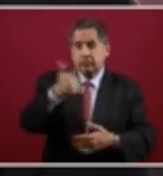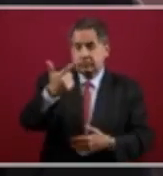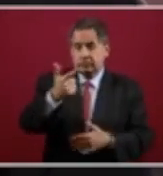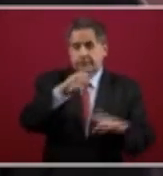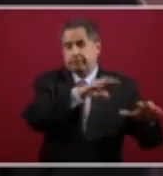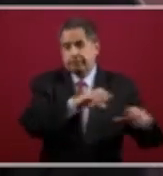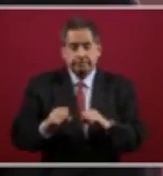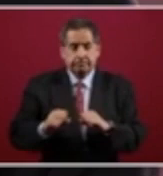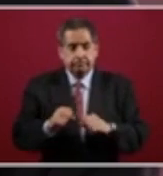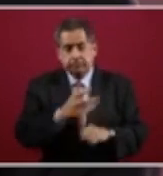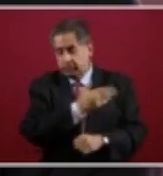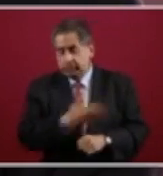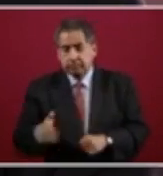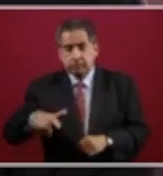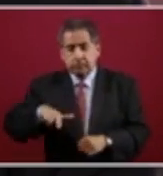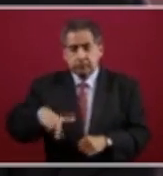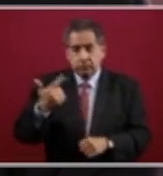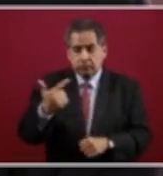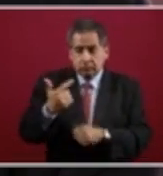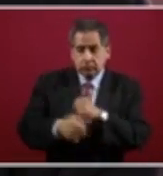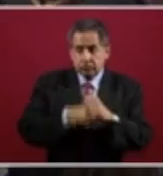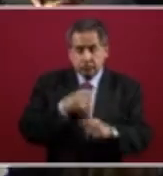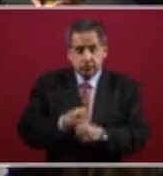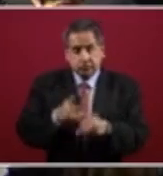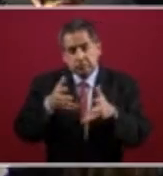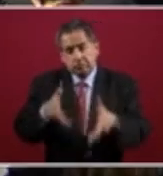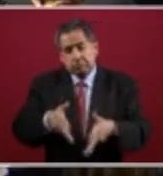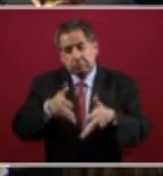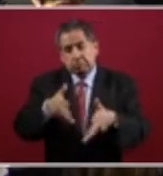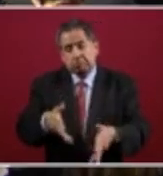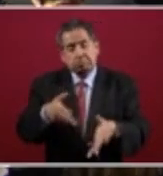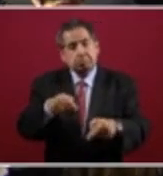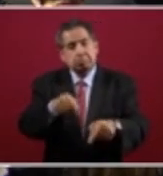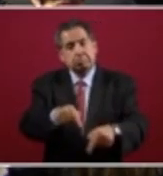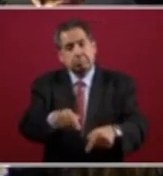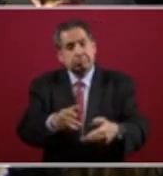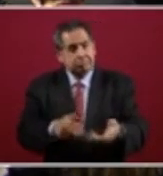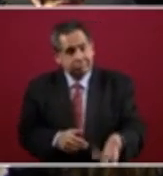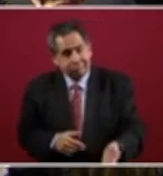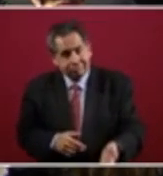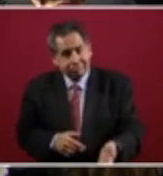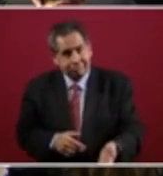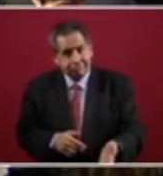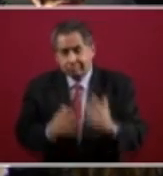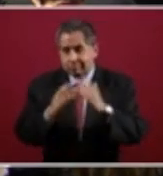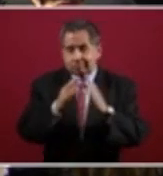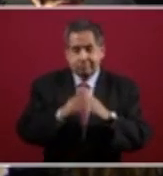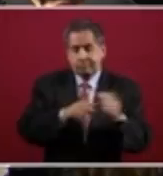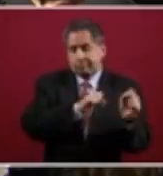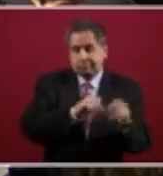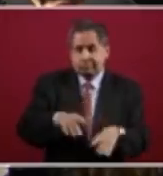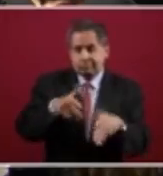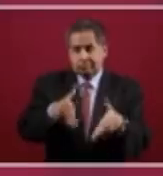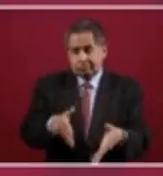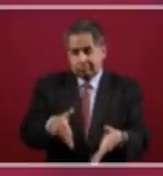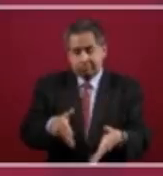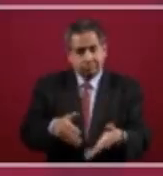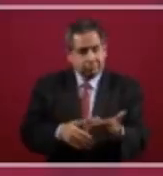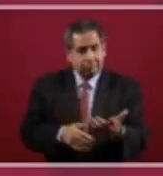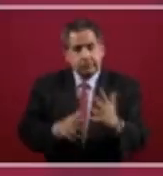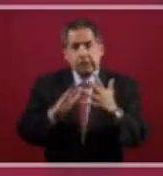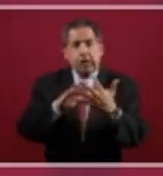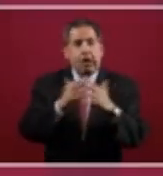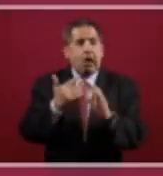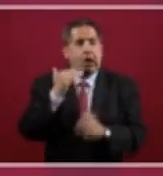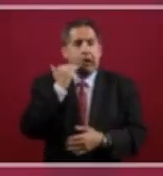2007 han transcurrido 12 años y son inmuebles, son bienes que se